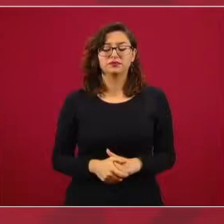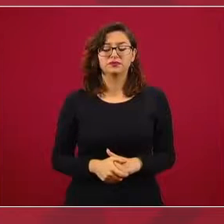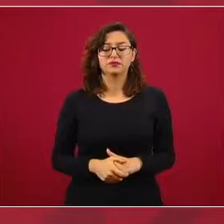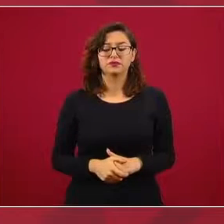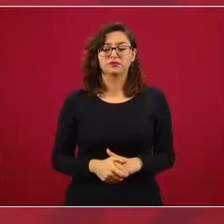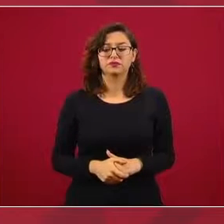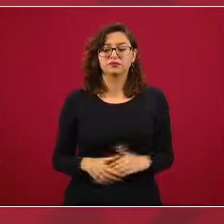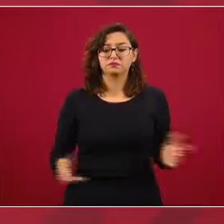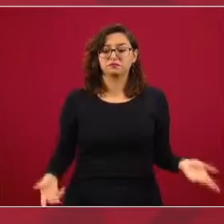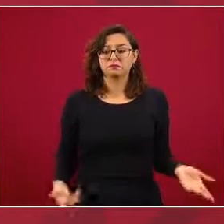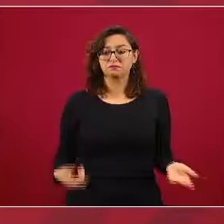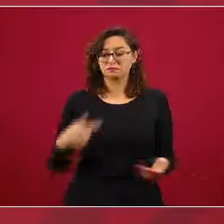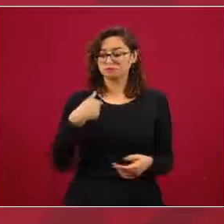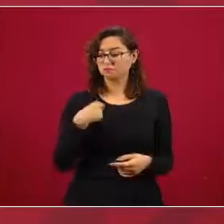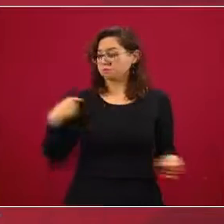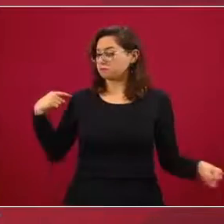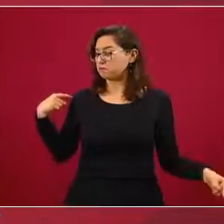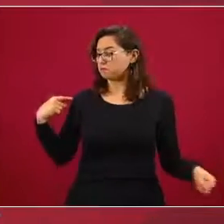sin hablar